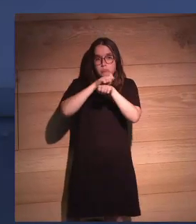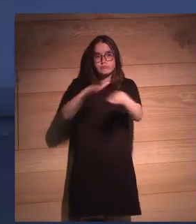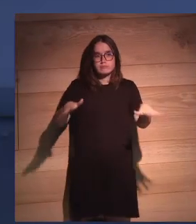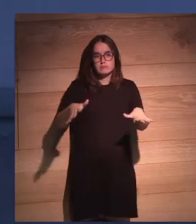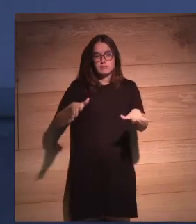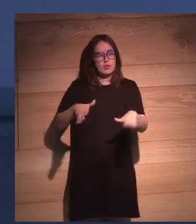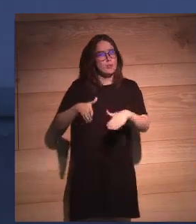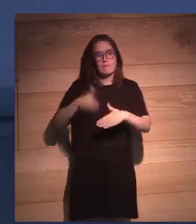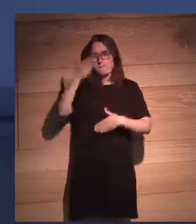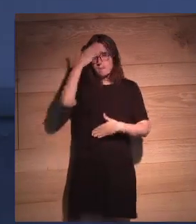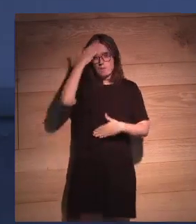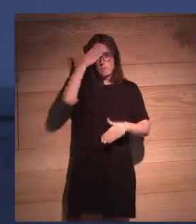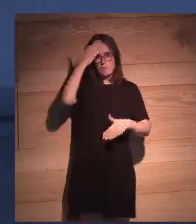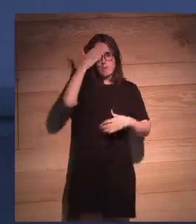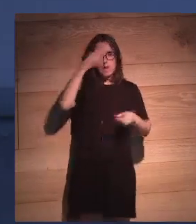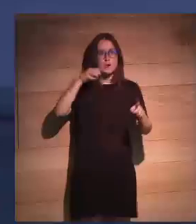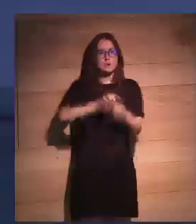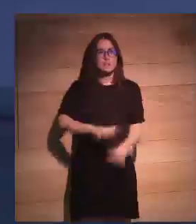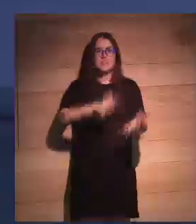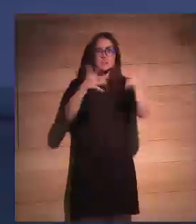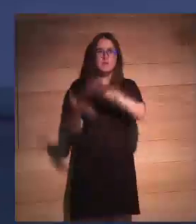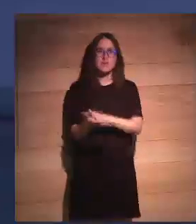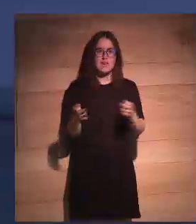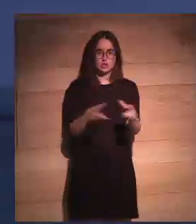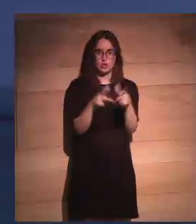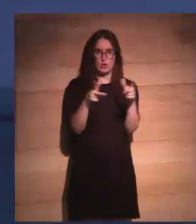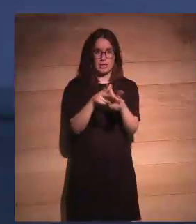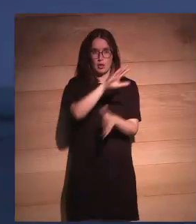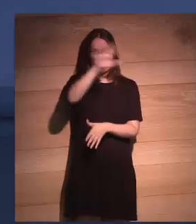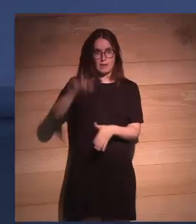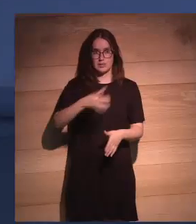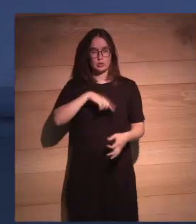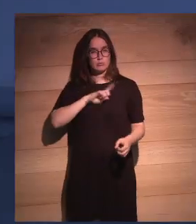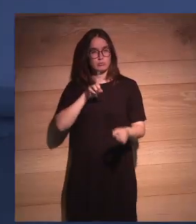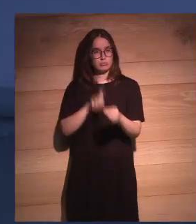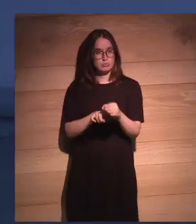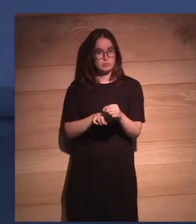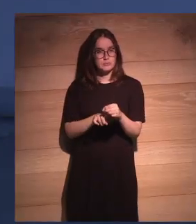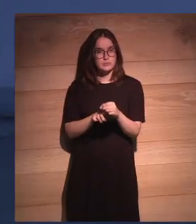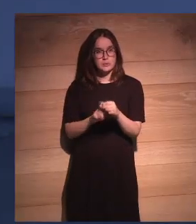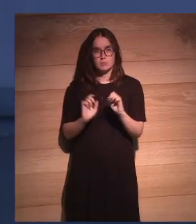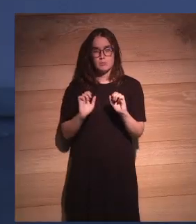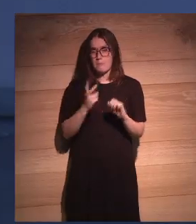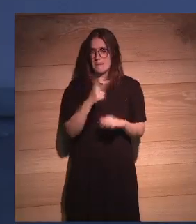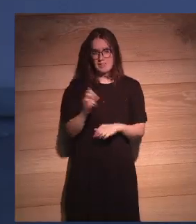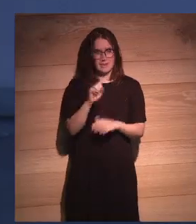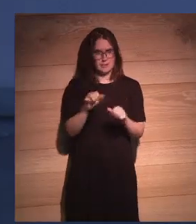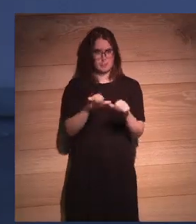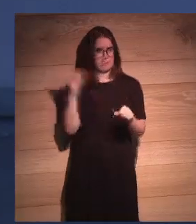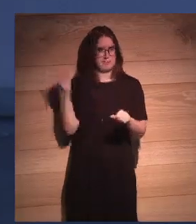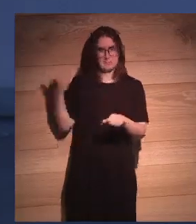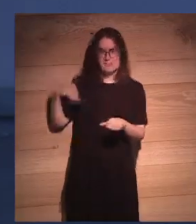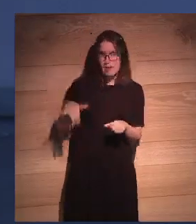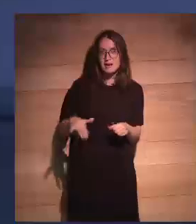como vehículos fundamentales para transformar socialmente los países donde estamos presentes. Esto lo llevamos haciendo más de 20 años y